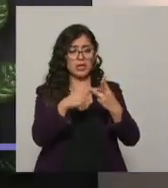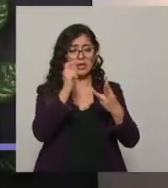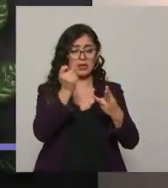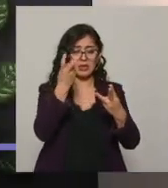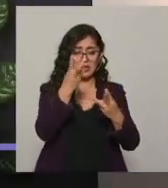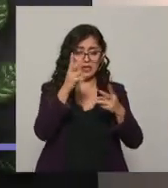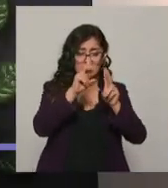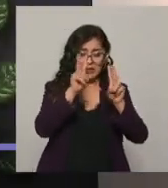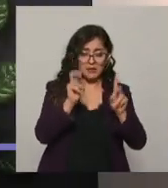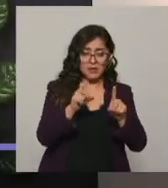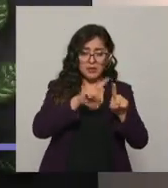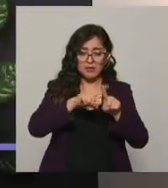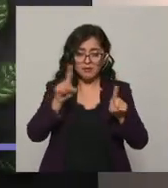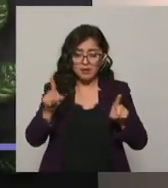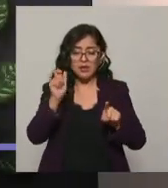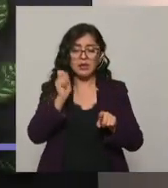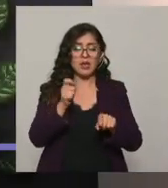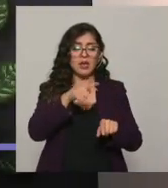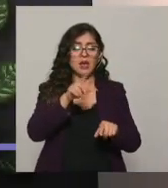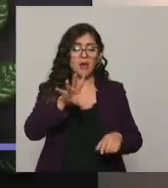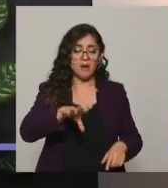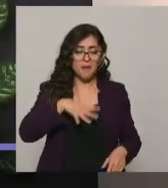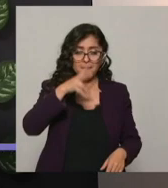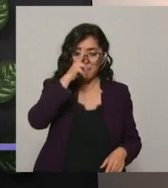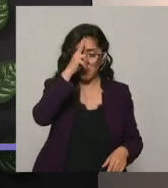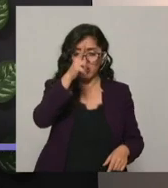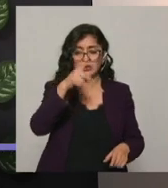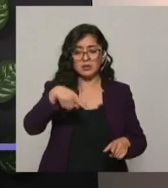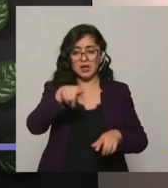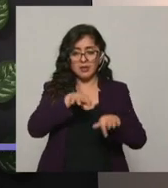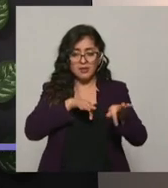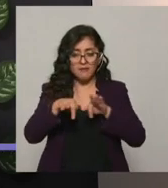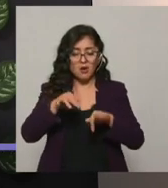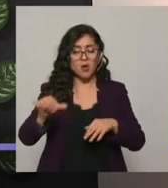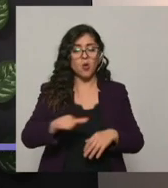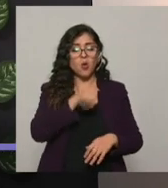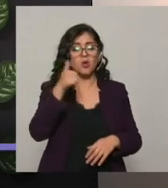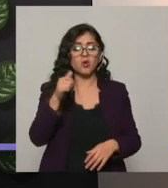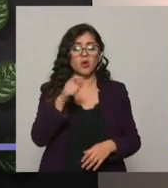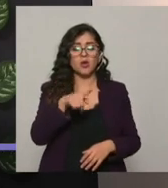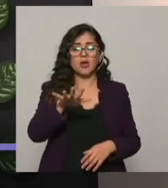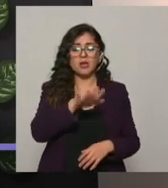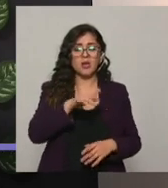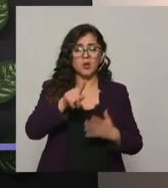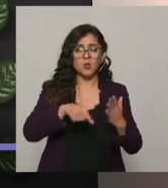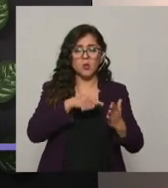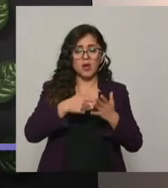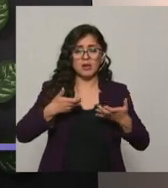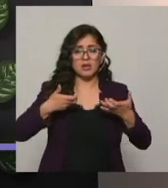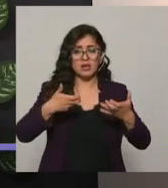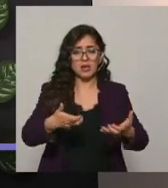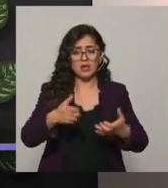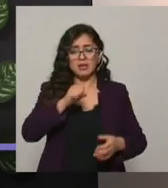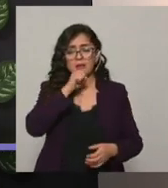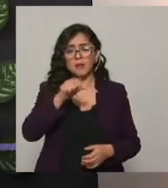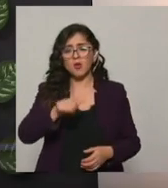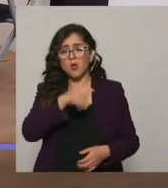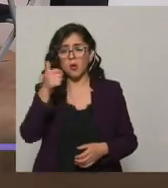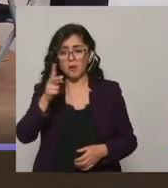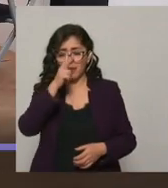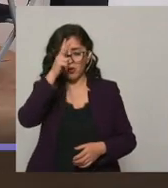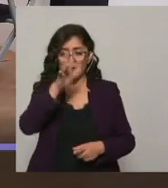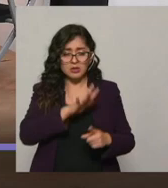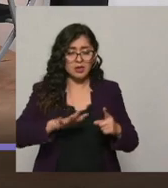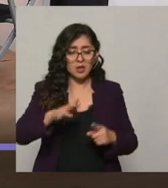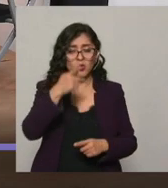laboral que viven las mujeres, la violencia en el espacio público, que es otro tipo de violencia, y la violencia en el espacio privado de tu pareja. La